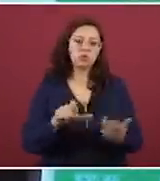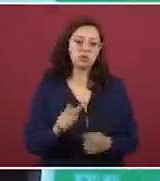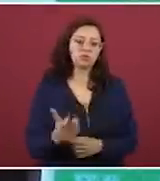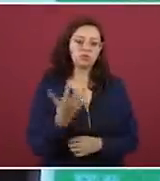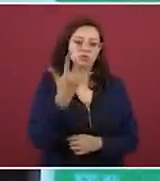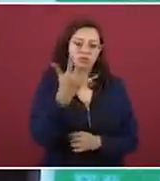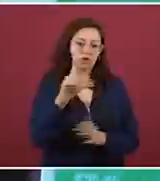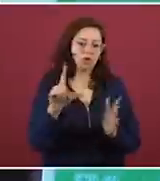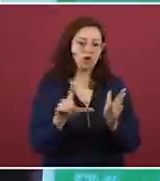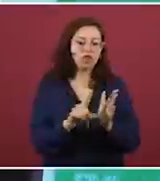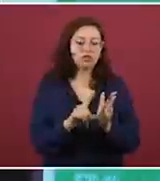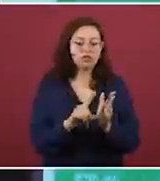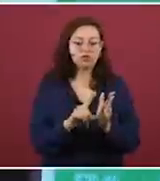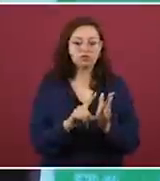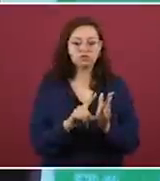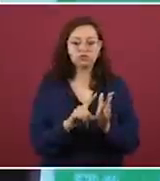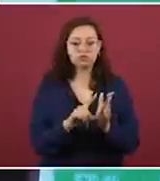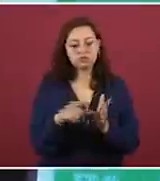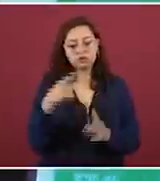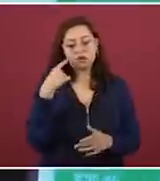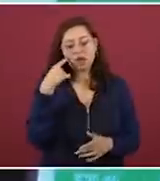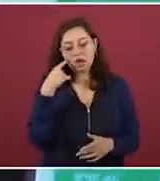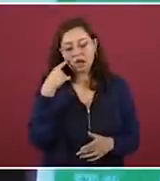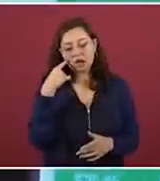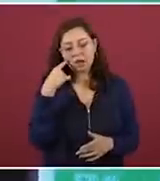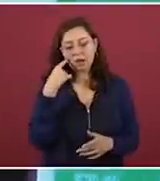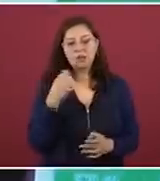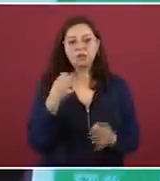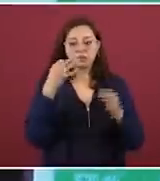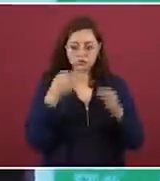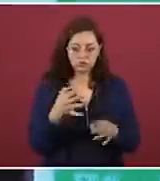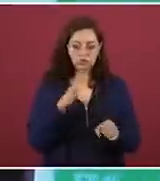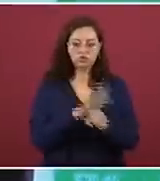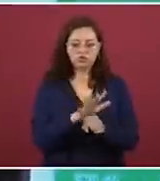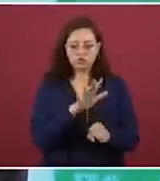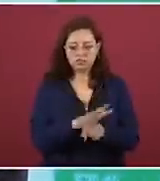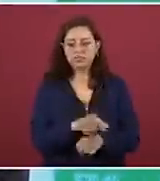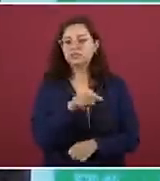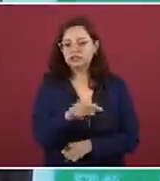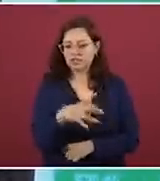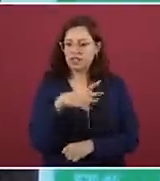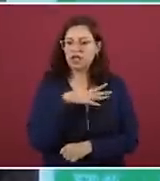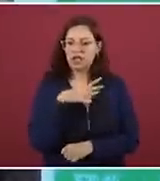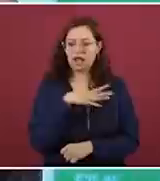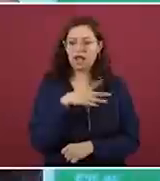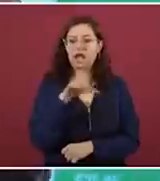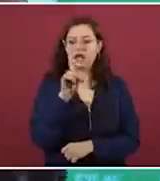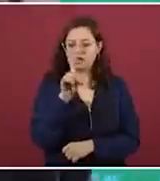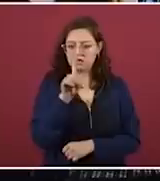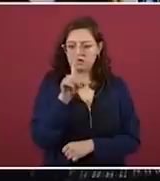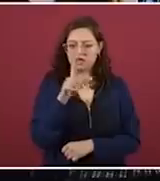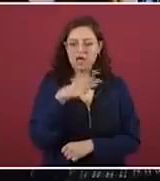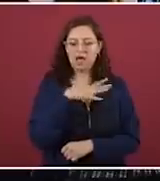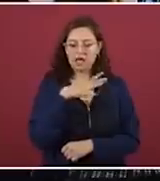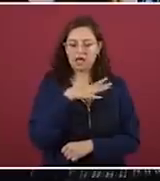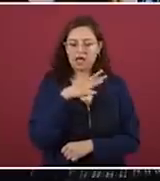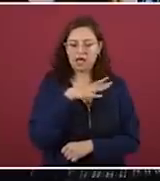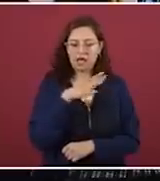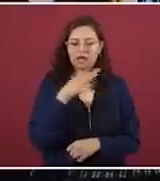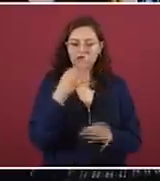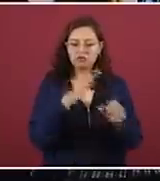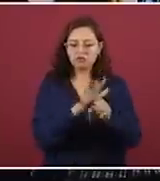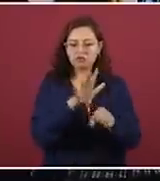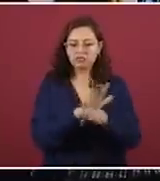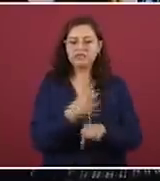de combustible para comprobar que había abasto en ese momento de ese combustible